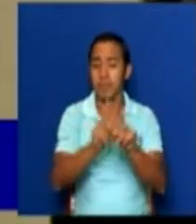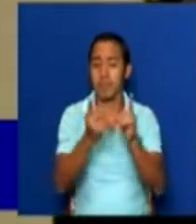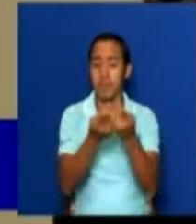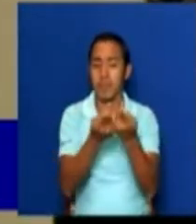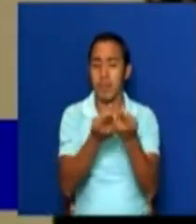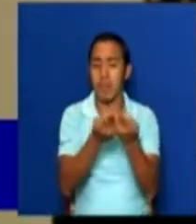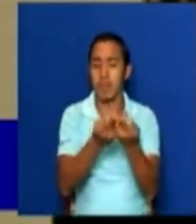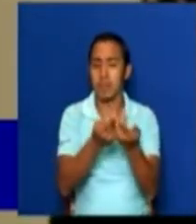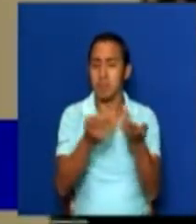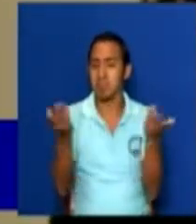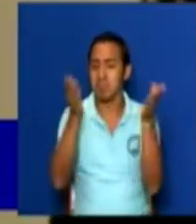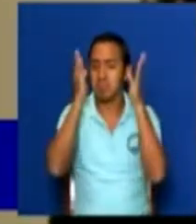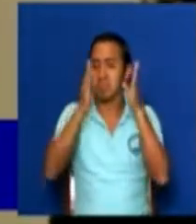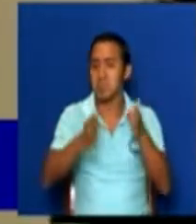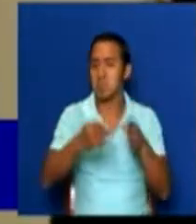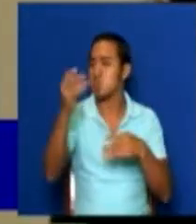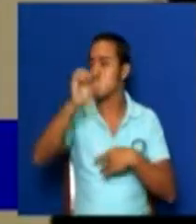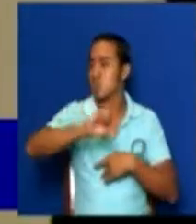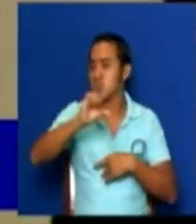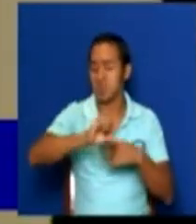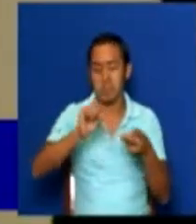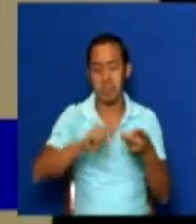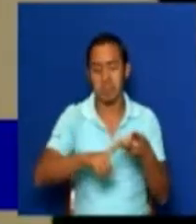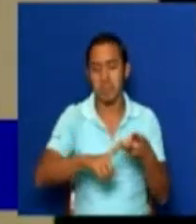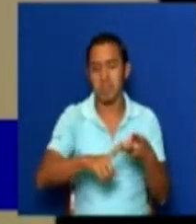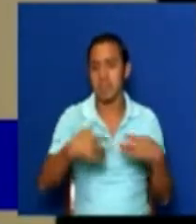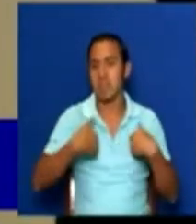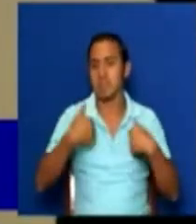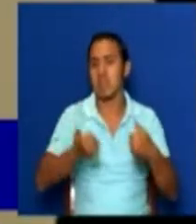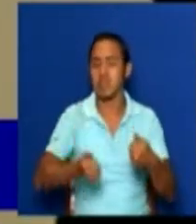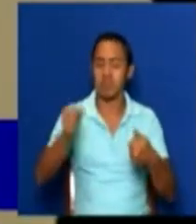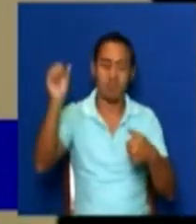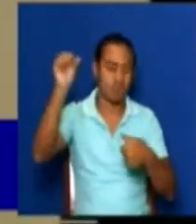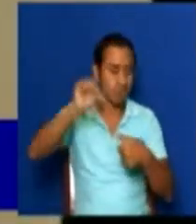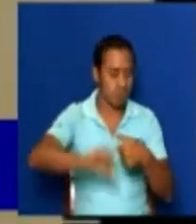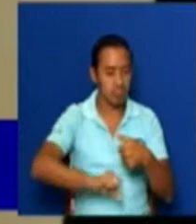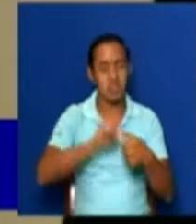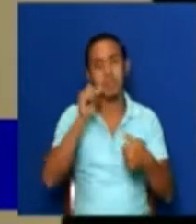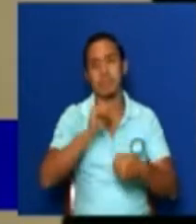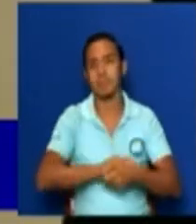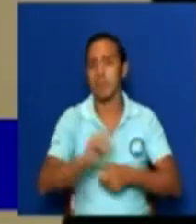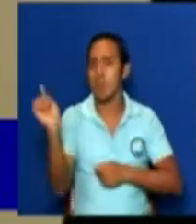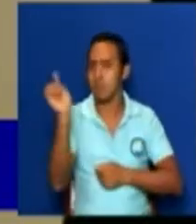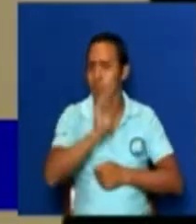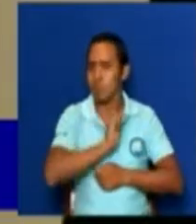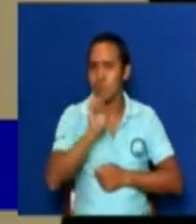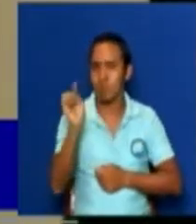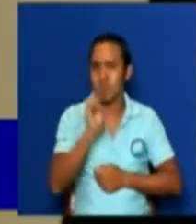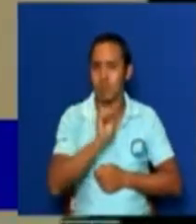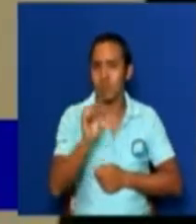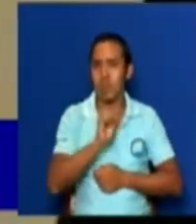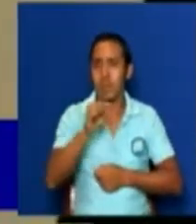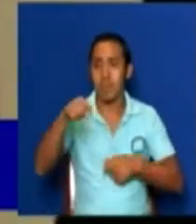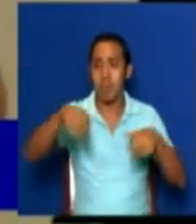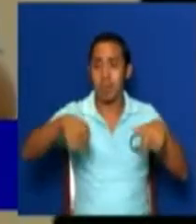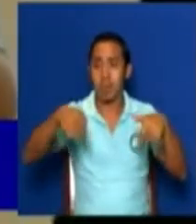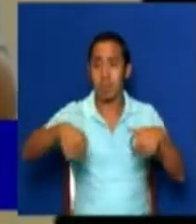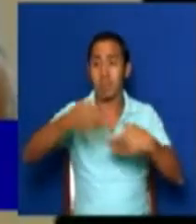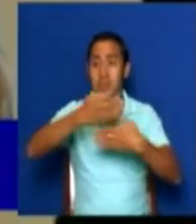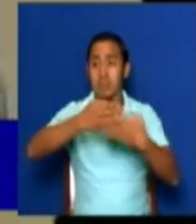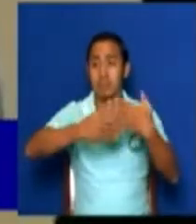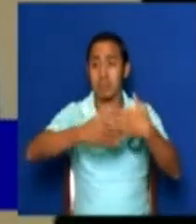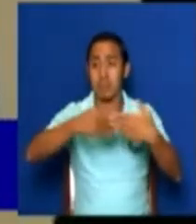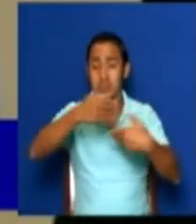no funcionan, que el sistema de salud es un desastre, pero no. Estamos construyendo un sistema